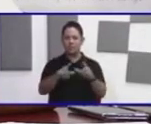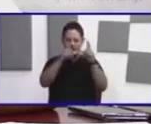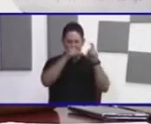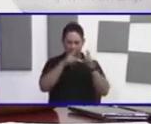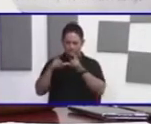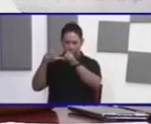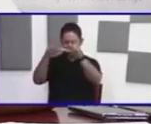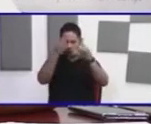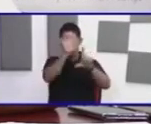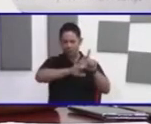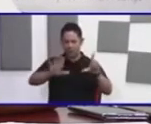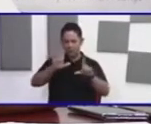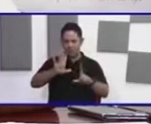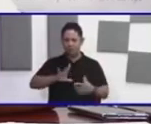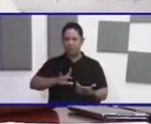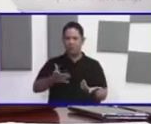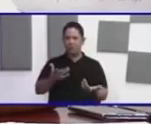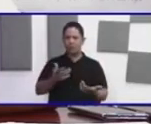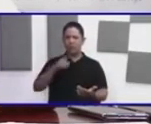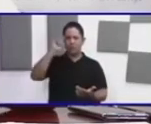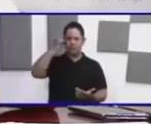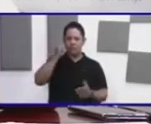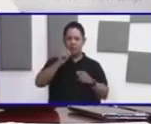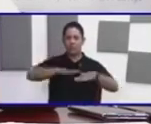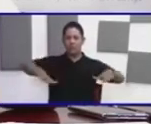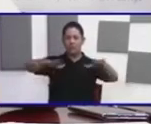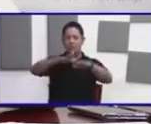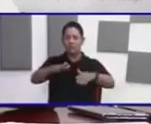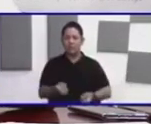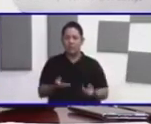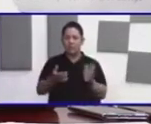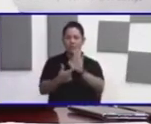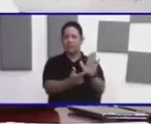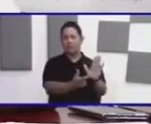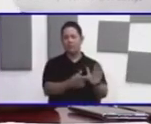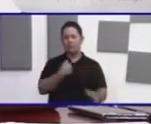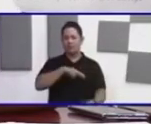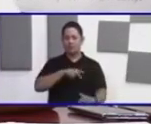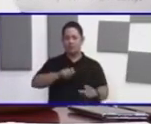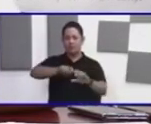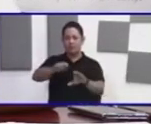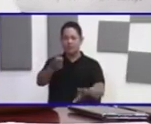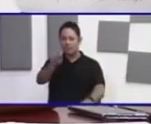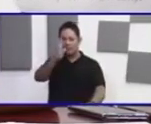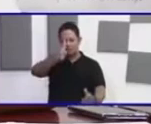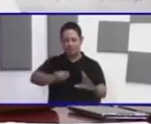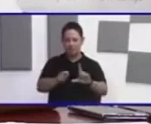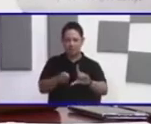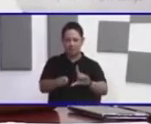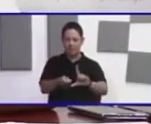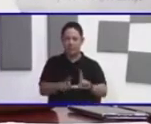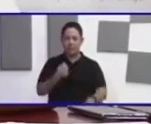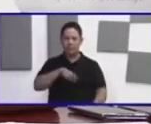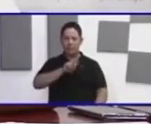fotografías y videos sin autorización del gobierno departamental, porque en el momento que se necesitaban llaves para guardar las camillas, que no eran las camas,